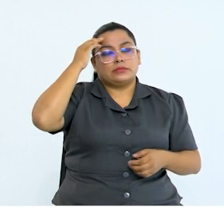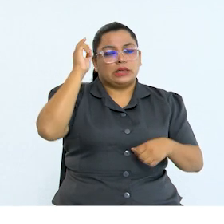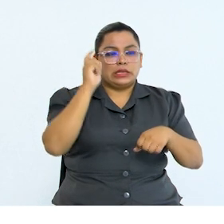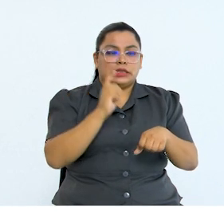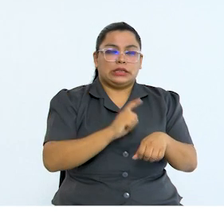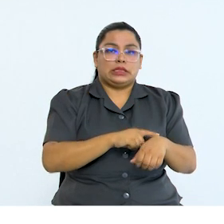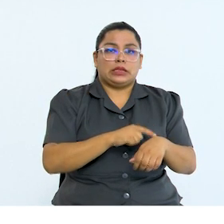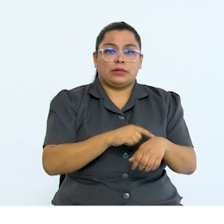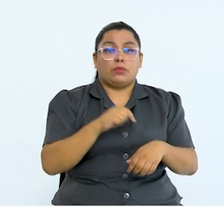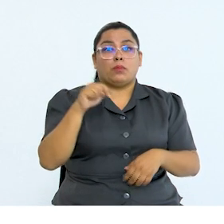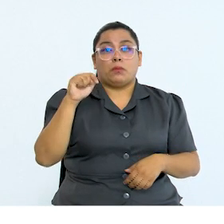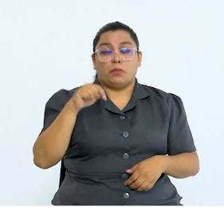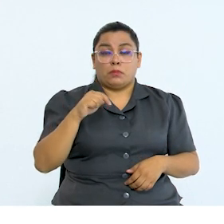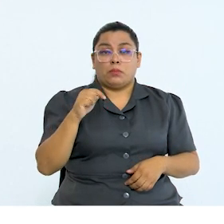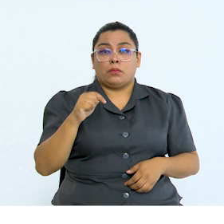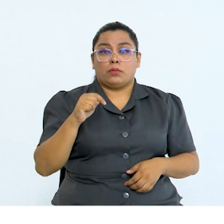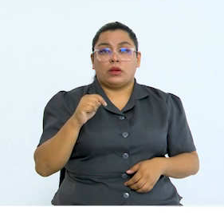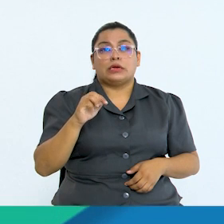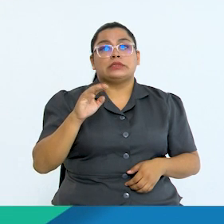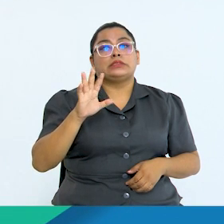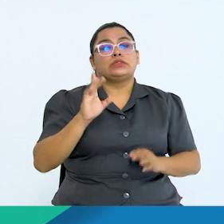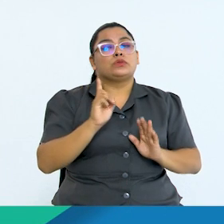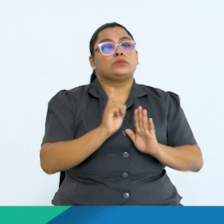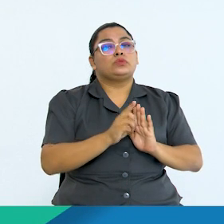máximo para esta sección es de 5 minutos.